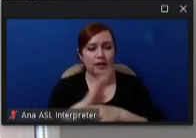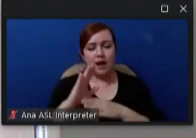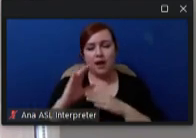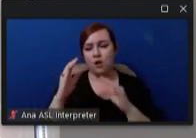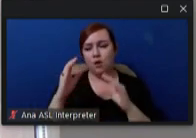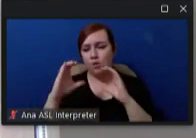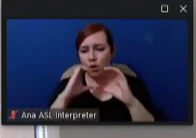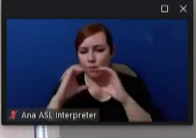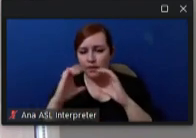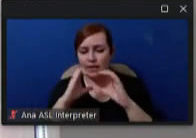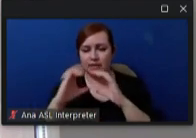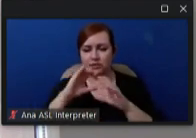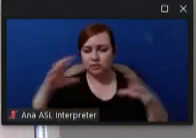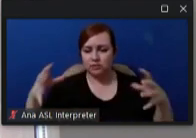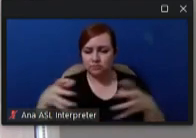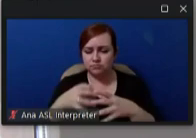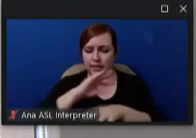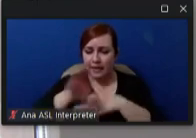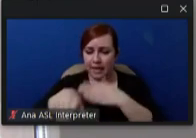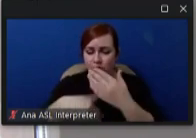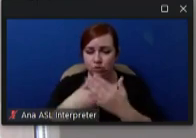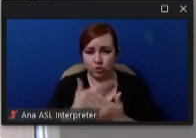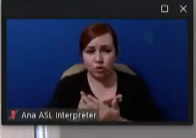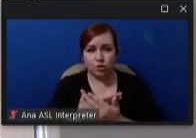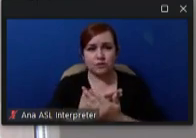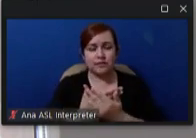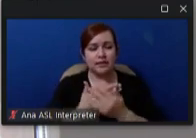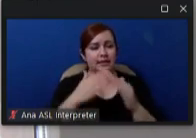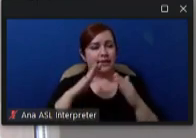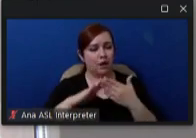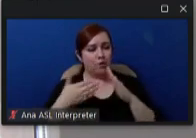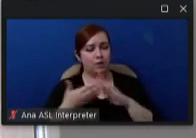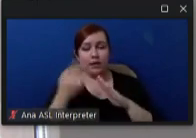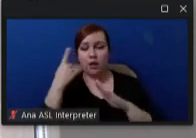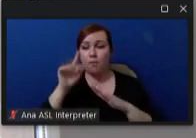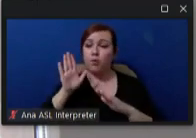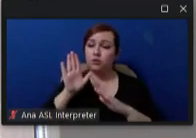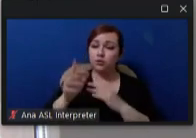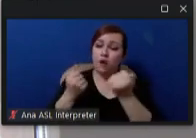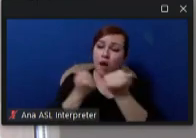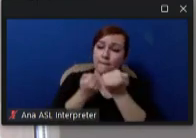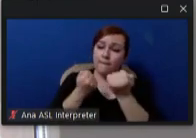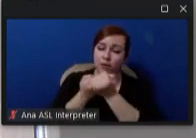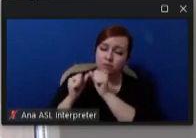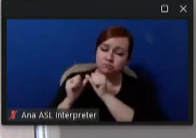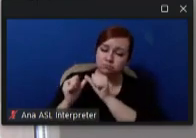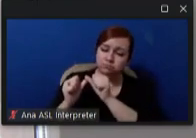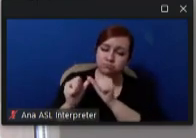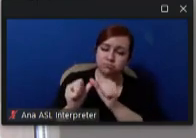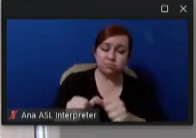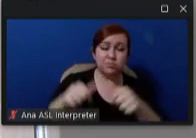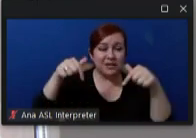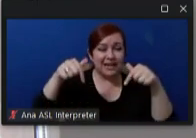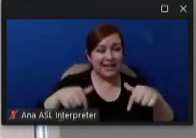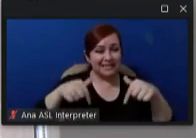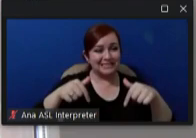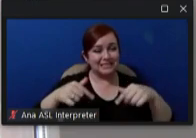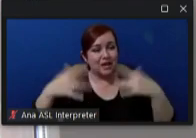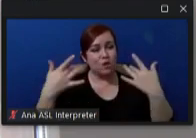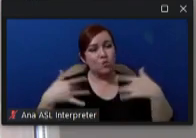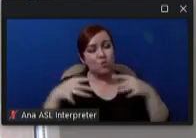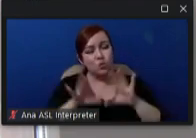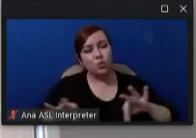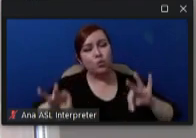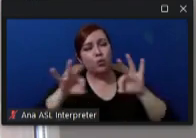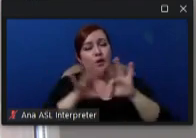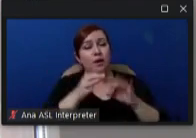a todos en la comunidad global por su apoyo constante en esta causa crucial. Hoy, en los próximos